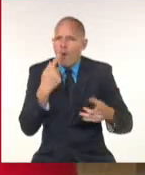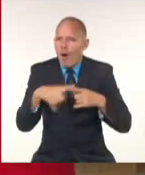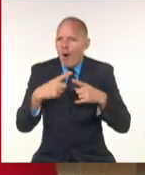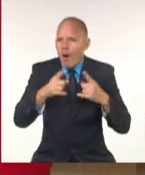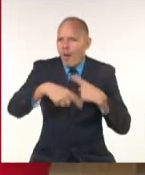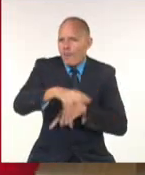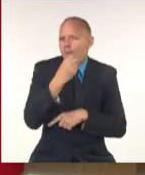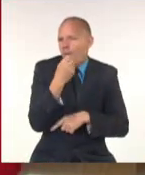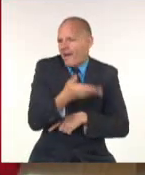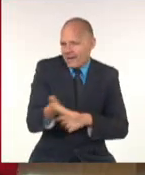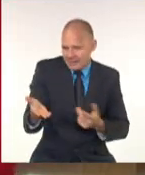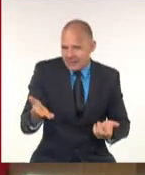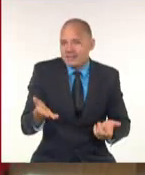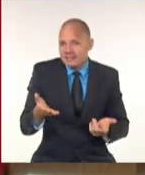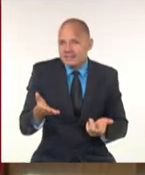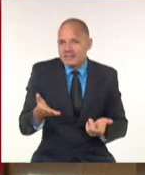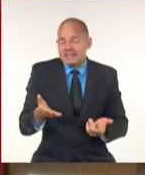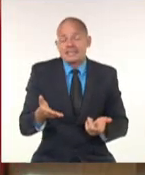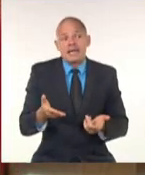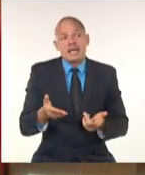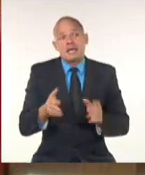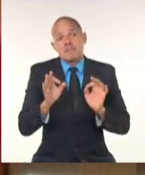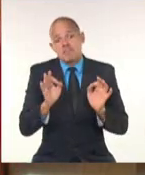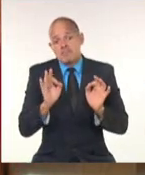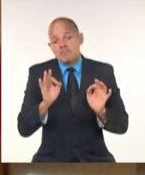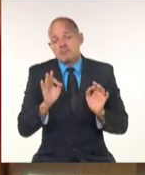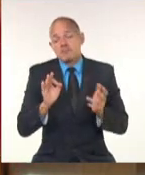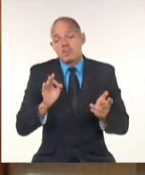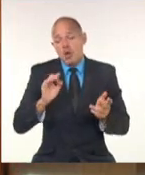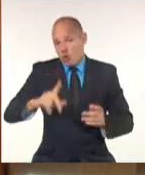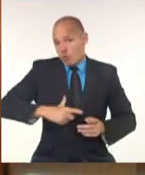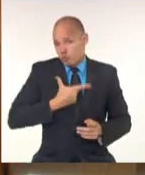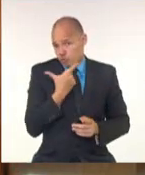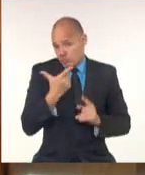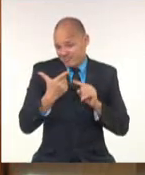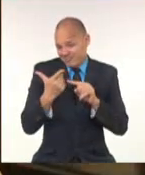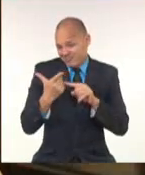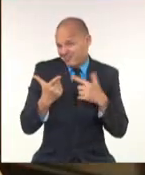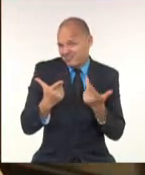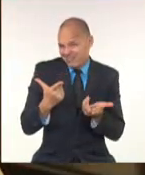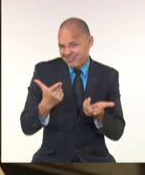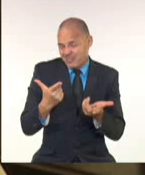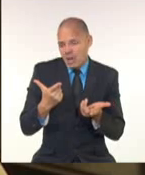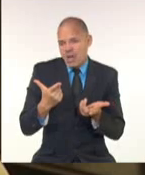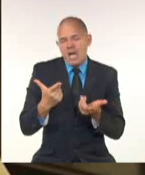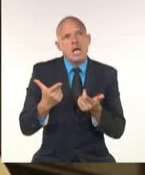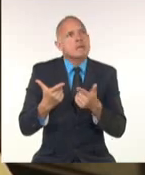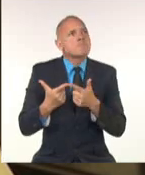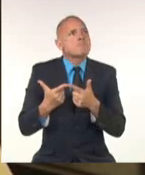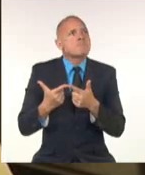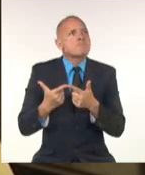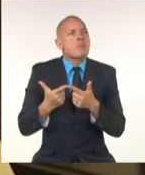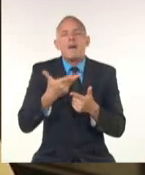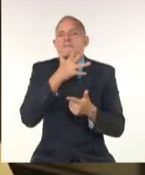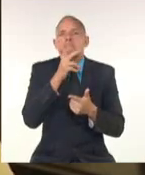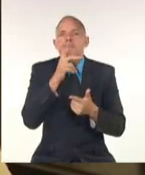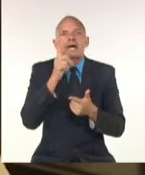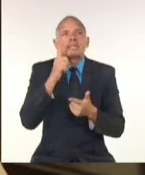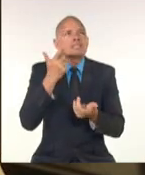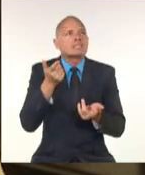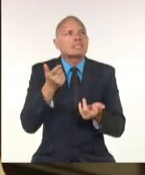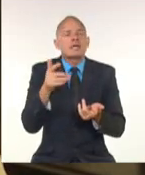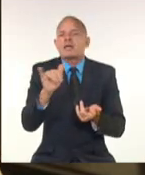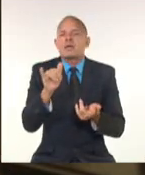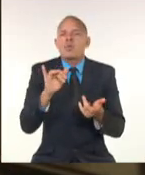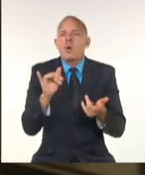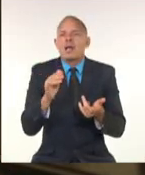identidad. Entonces, la cultura define, yo creo, que la zona más estratégica del pensamiento de la patria, lo que es